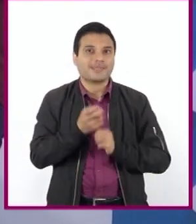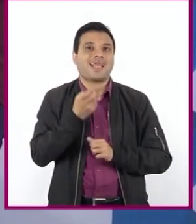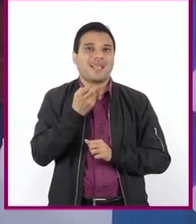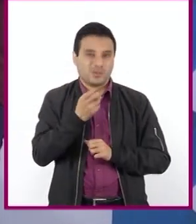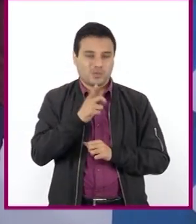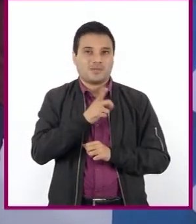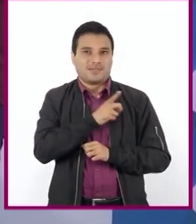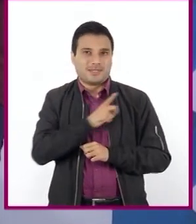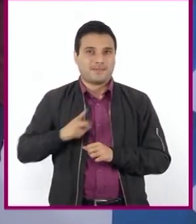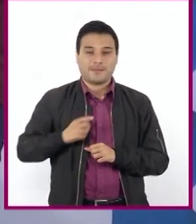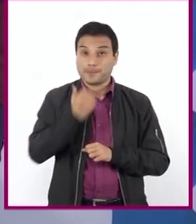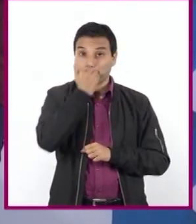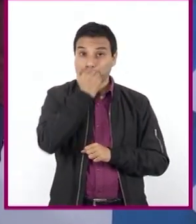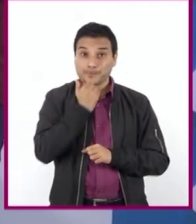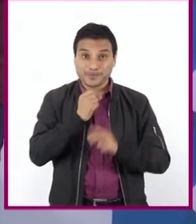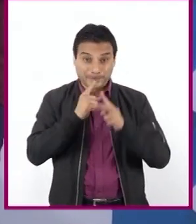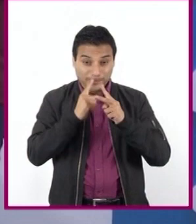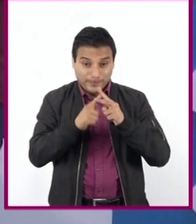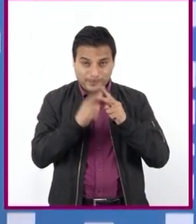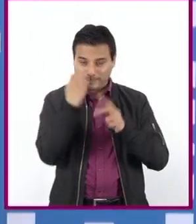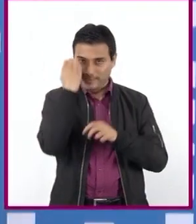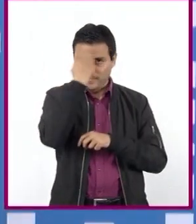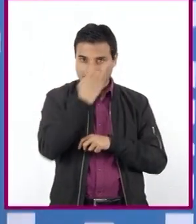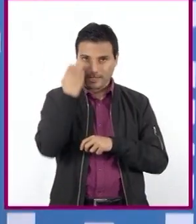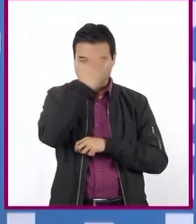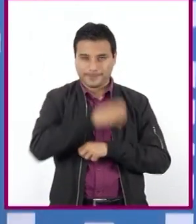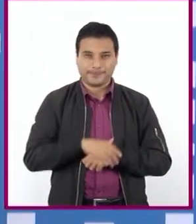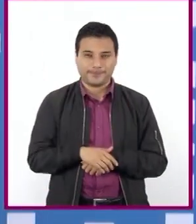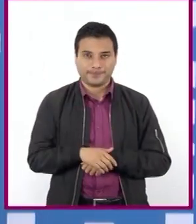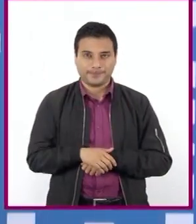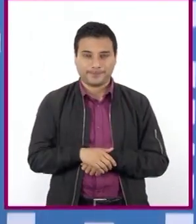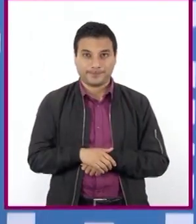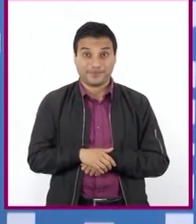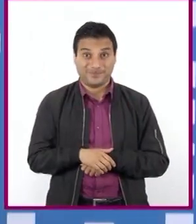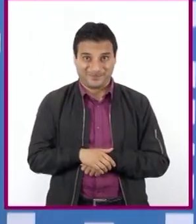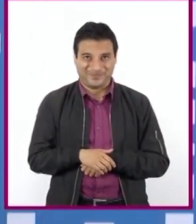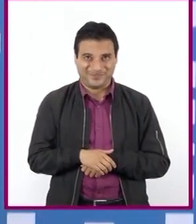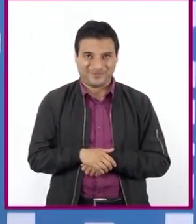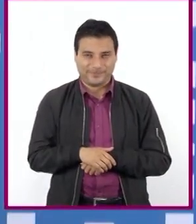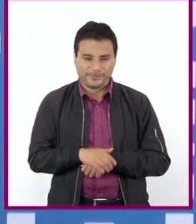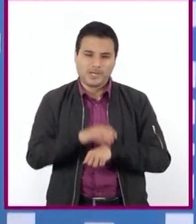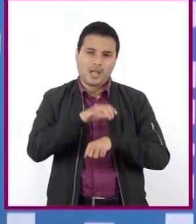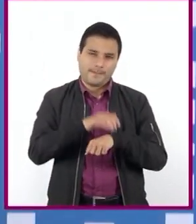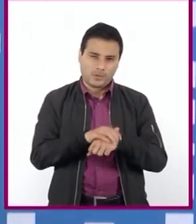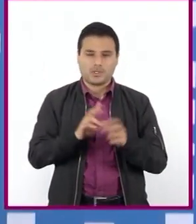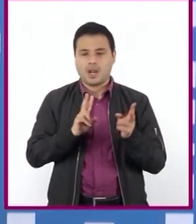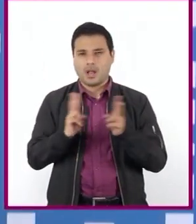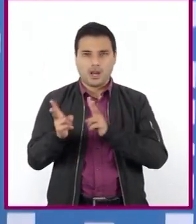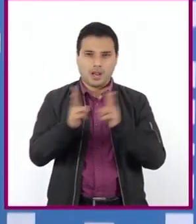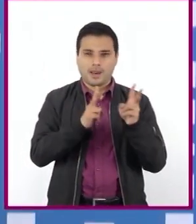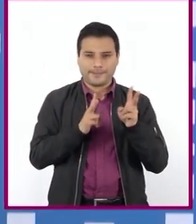azúcares que obtendremos de ese alimento. Mientras platicábamos,